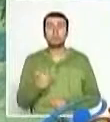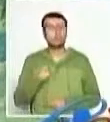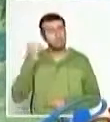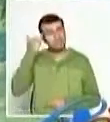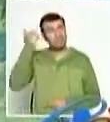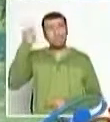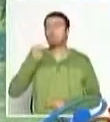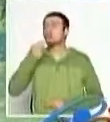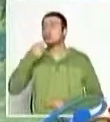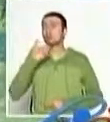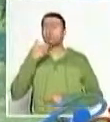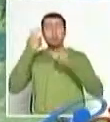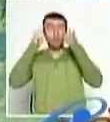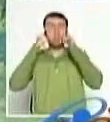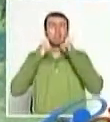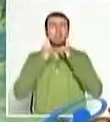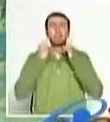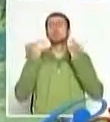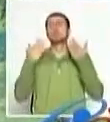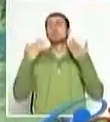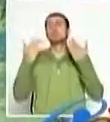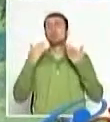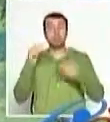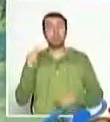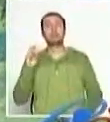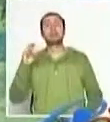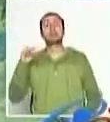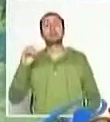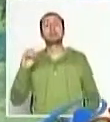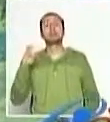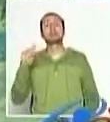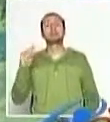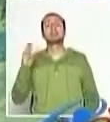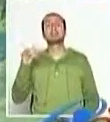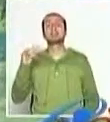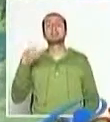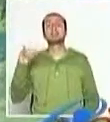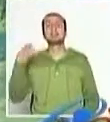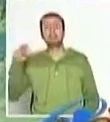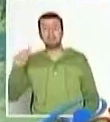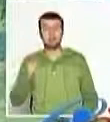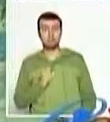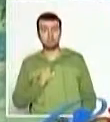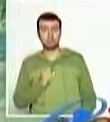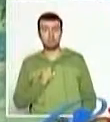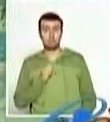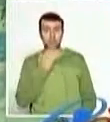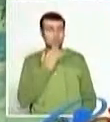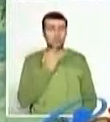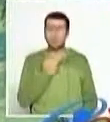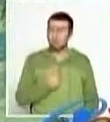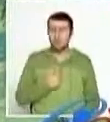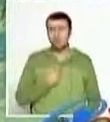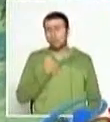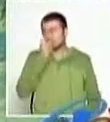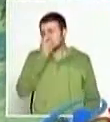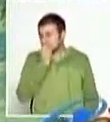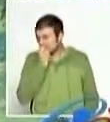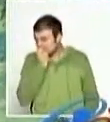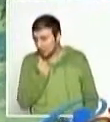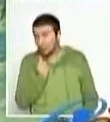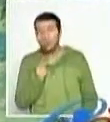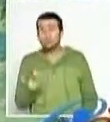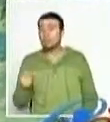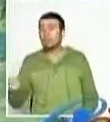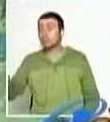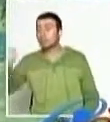por cada fiebre una amoxicilina, por cada gripa un matrimonio que es un antipirético, un